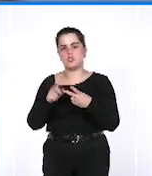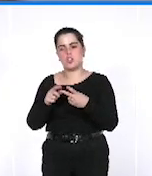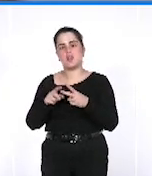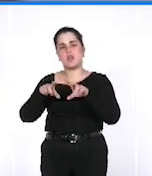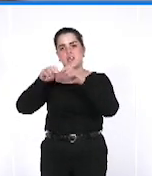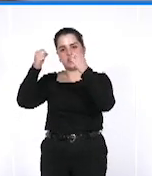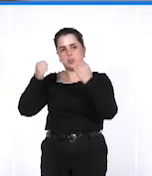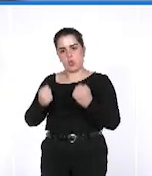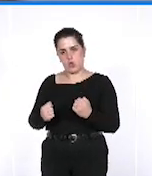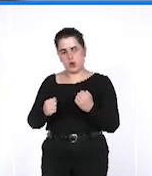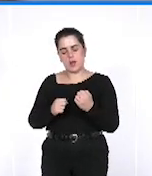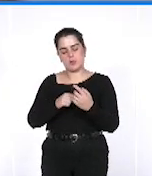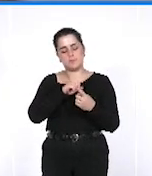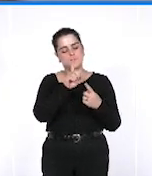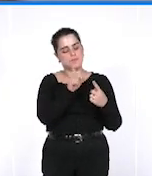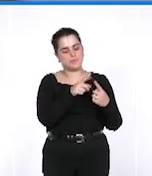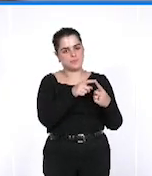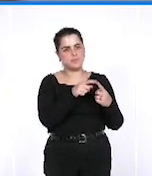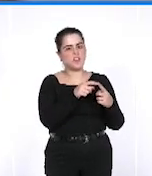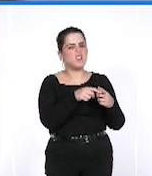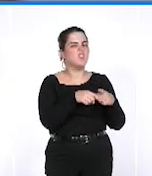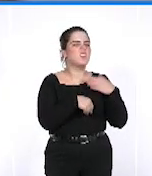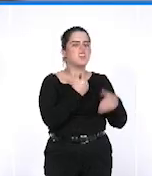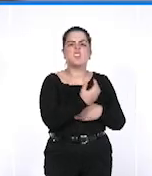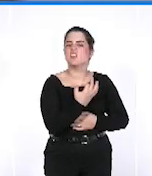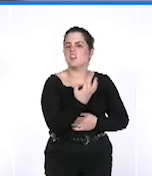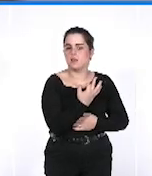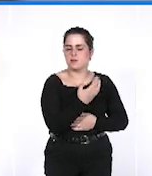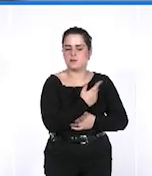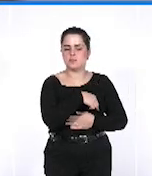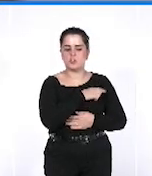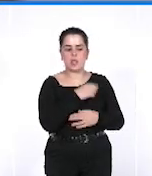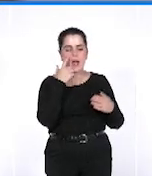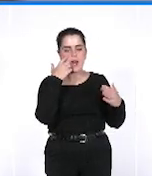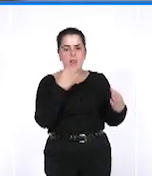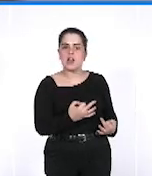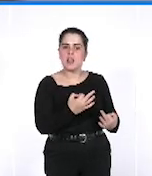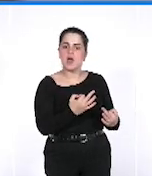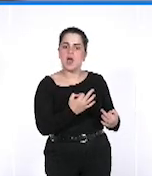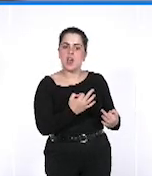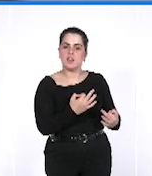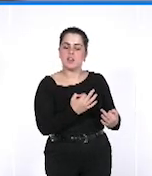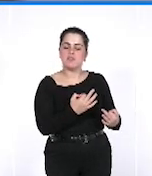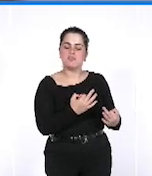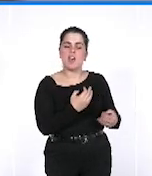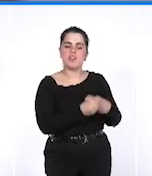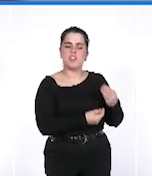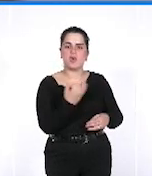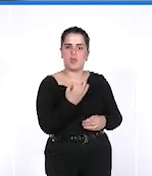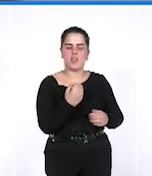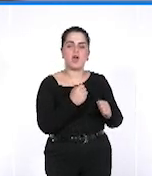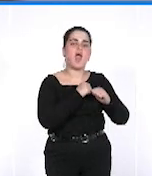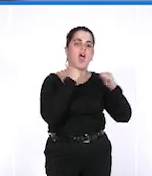institucional la evaluación de procesos En qué consiste Pues nos fijamos realmente en aquellas acciones y